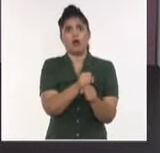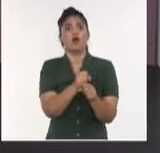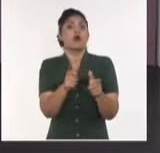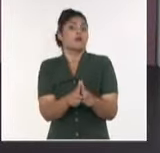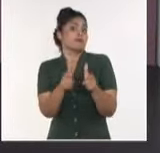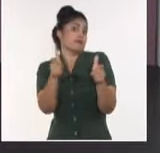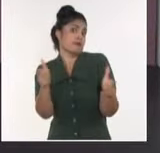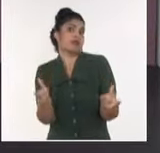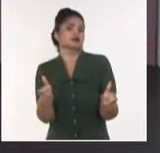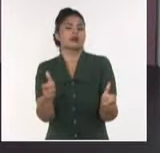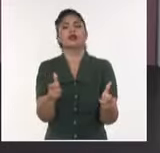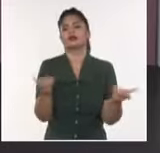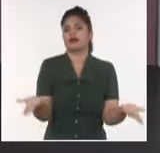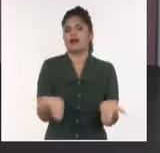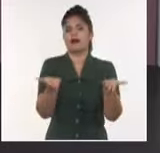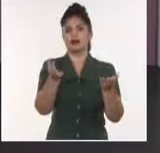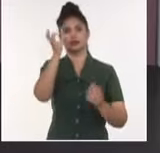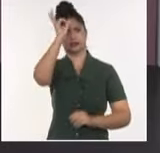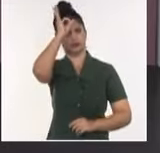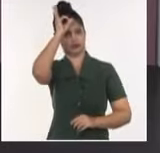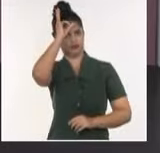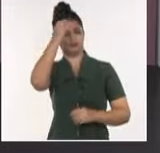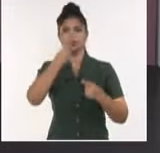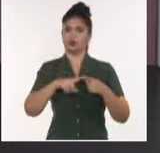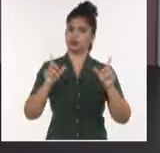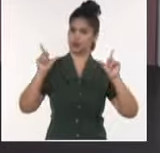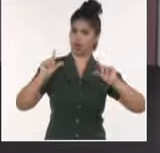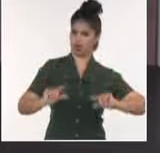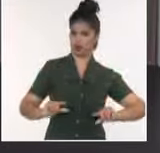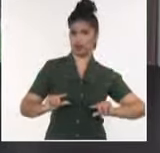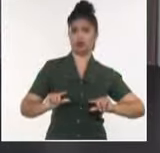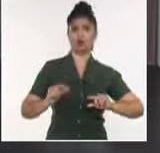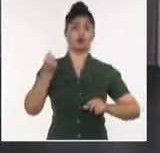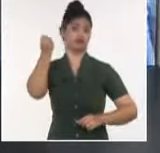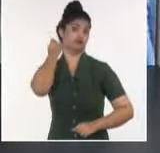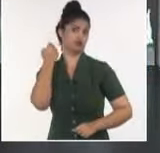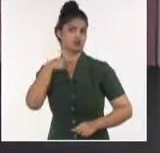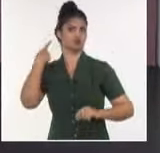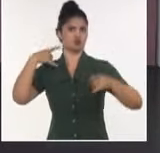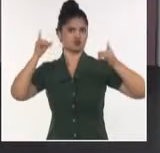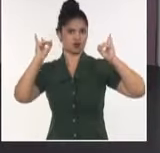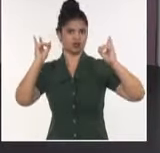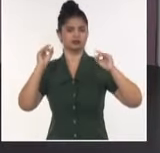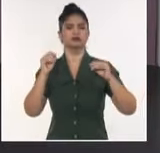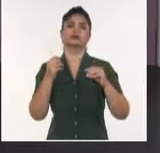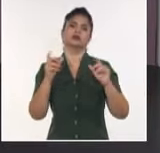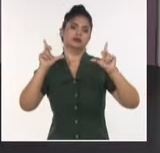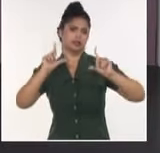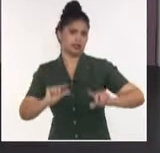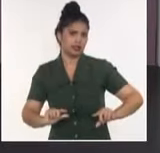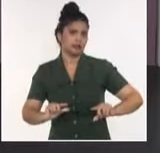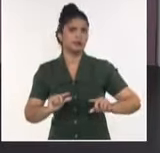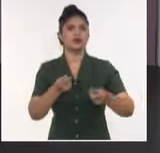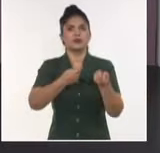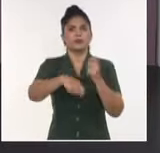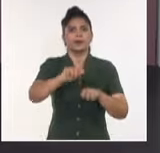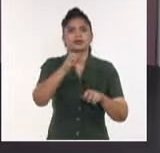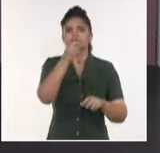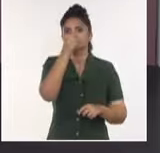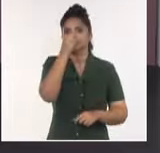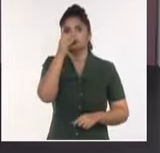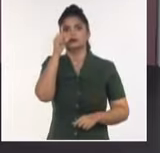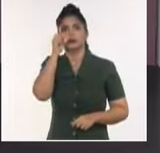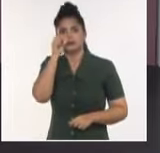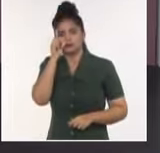energética, disminución de los homicidios, hasta un aumento de las incautaciones de cocaína y una cruzada contra la corrupción.